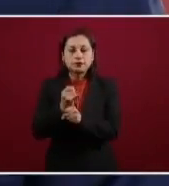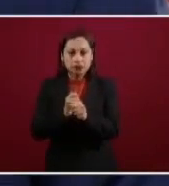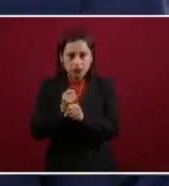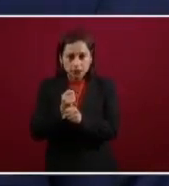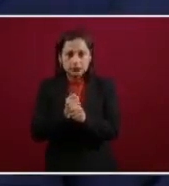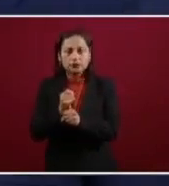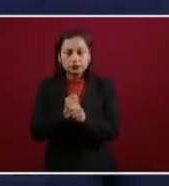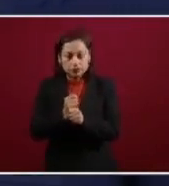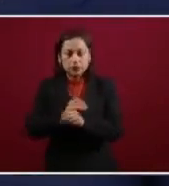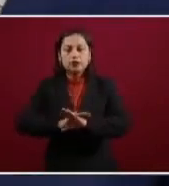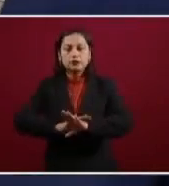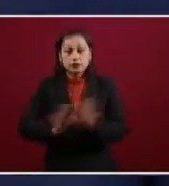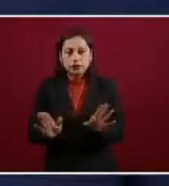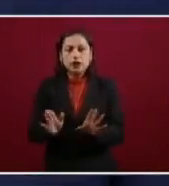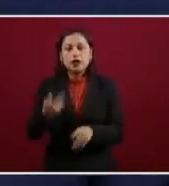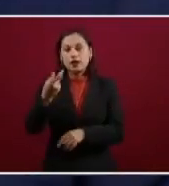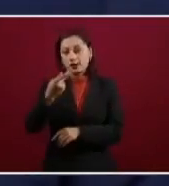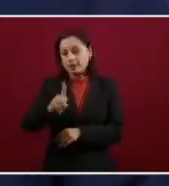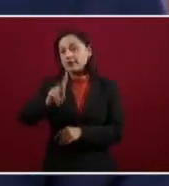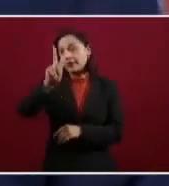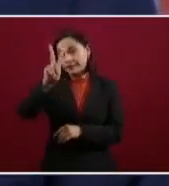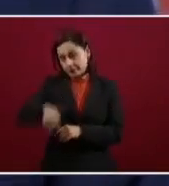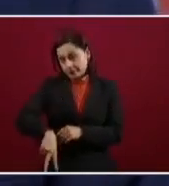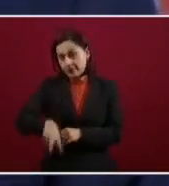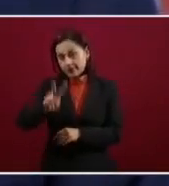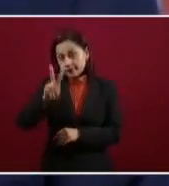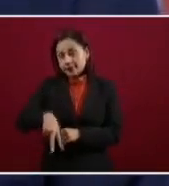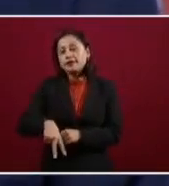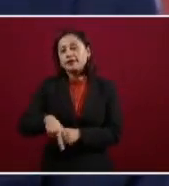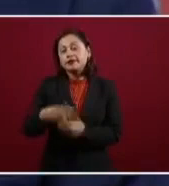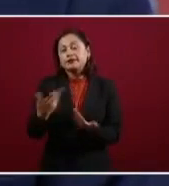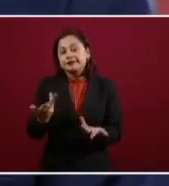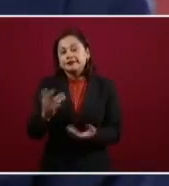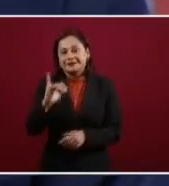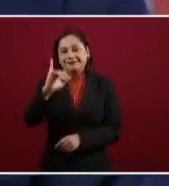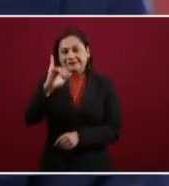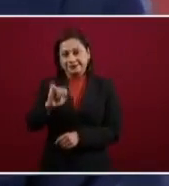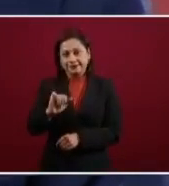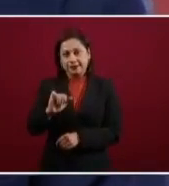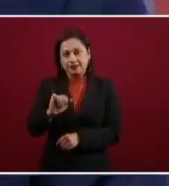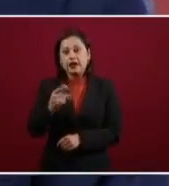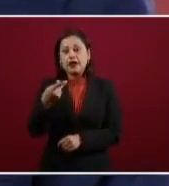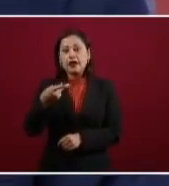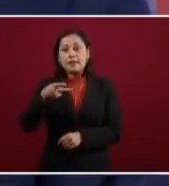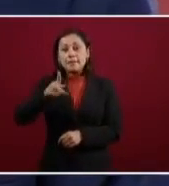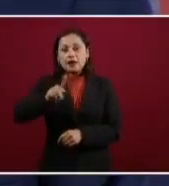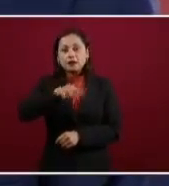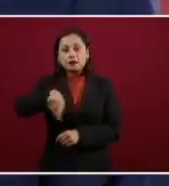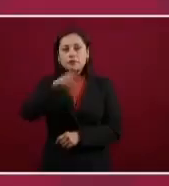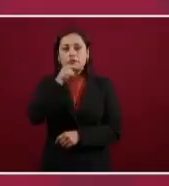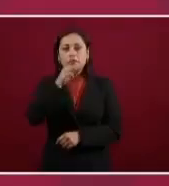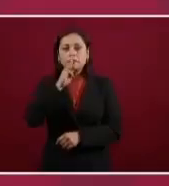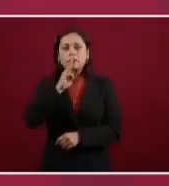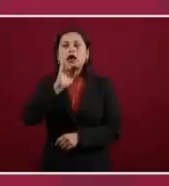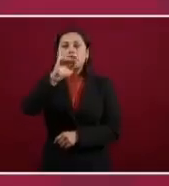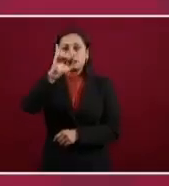con razón las madres sí pero dónde están nuestros hijos